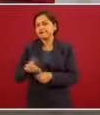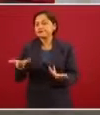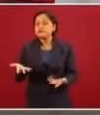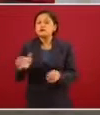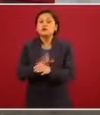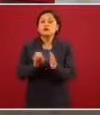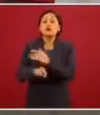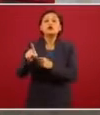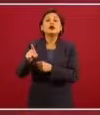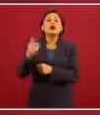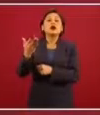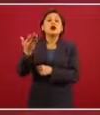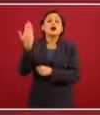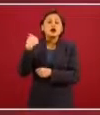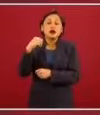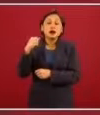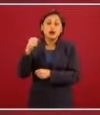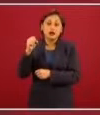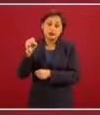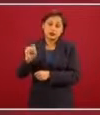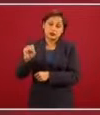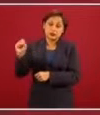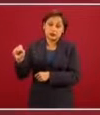publicadas la semana pasada, estas medidas